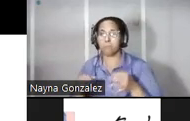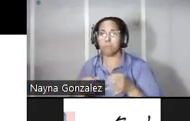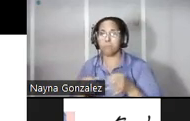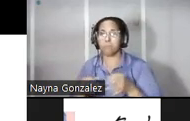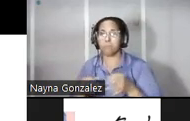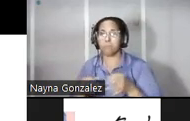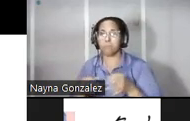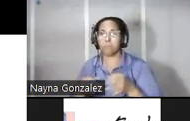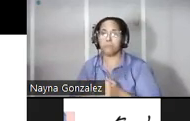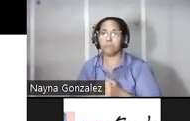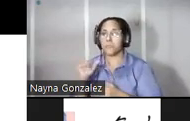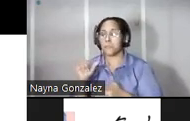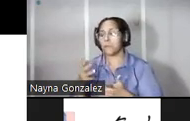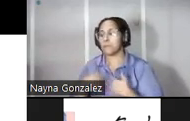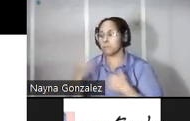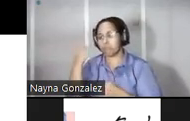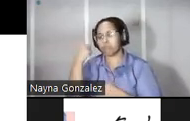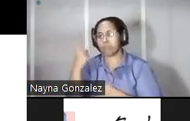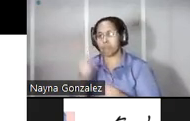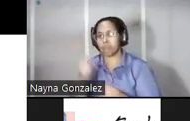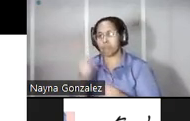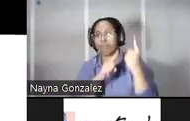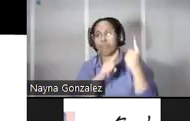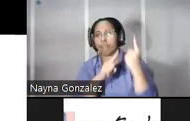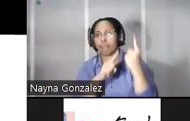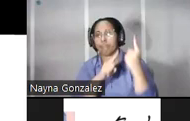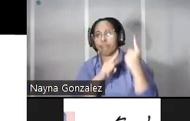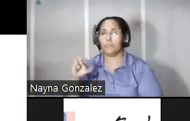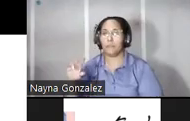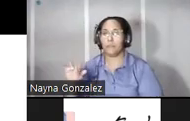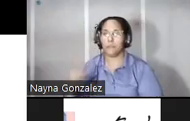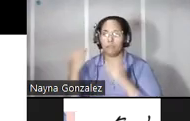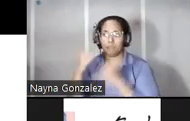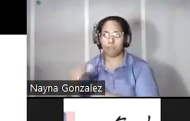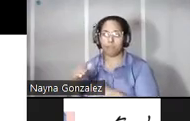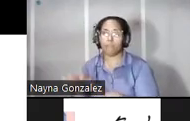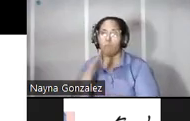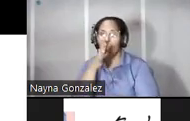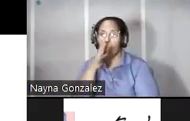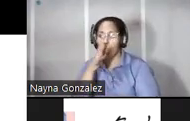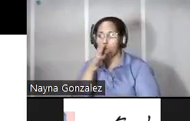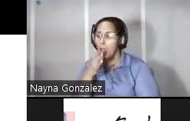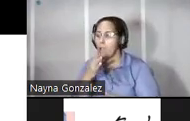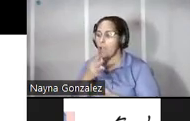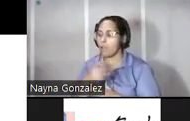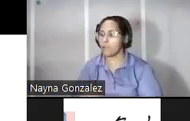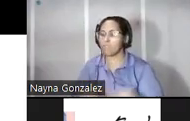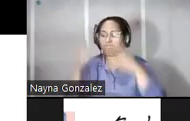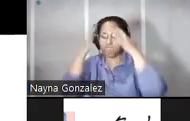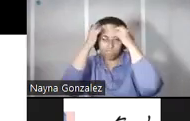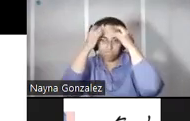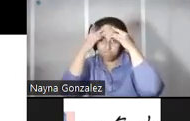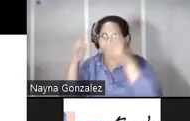hechos, atenuaban su acción. El Imparcial hablaba de una madre desesperada debido a la condición